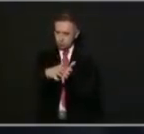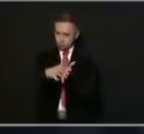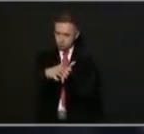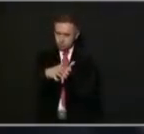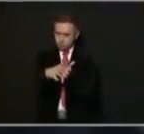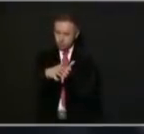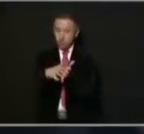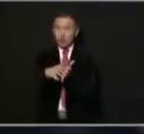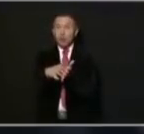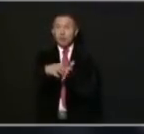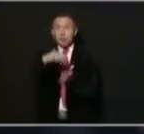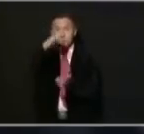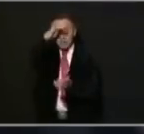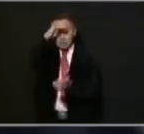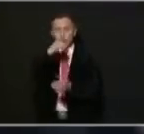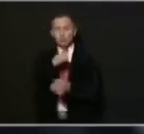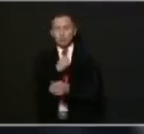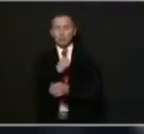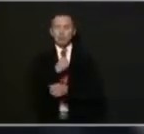amiguismo,